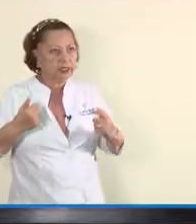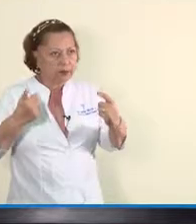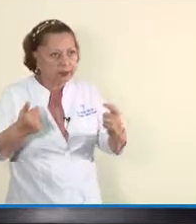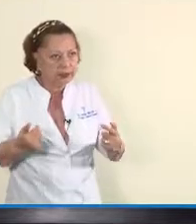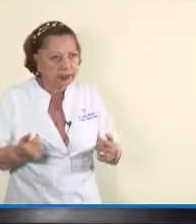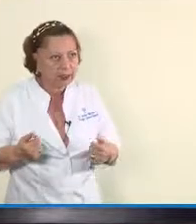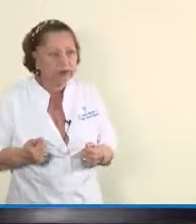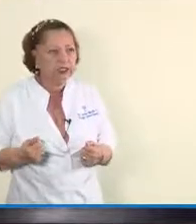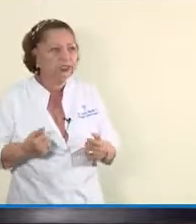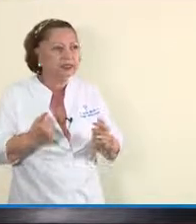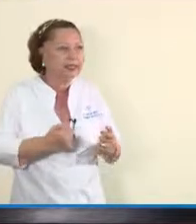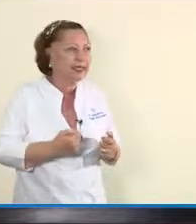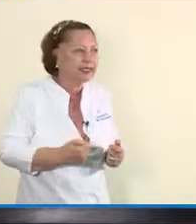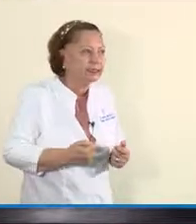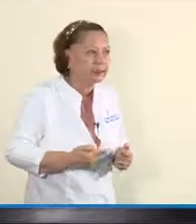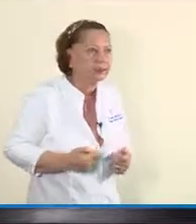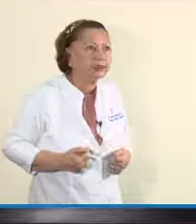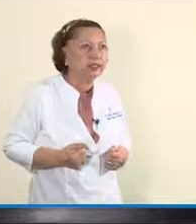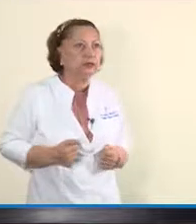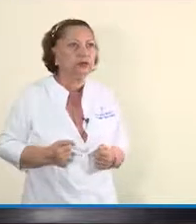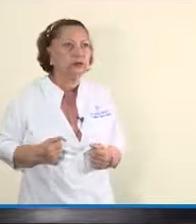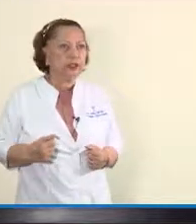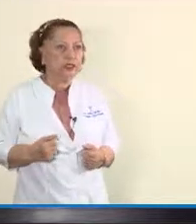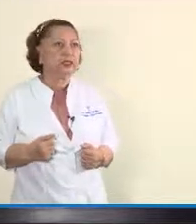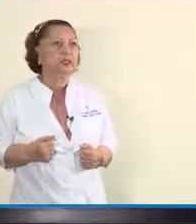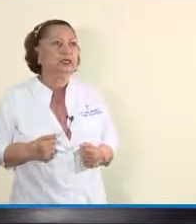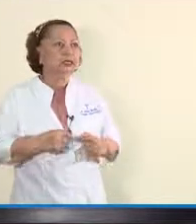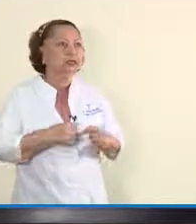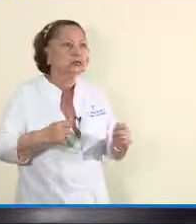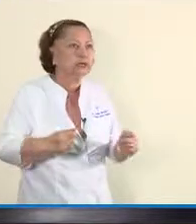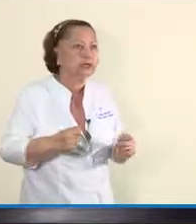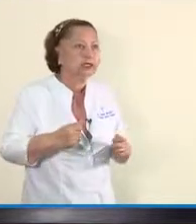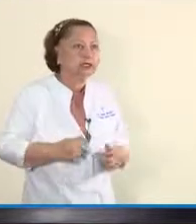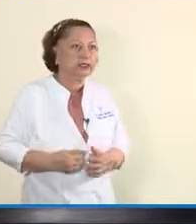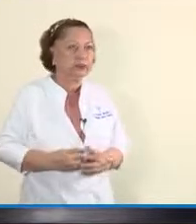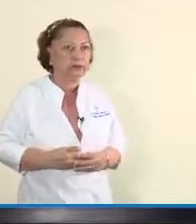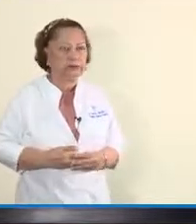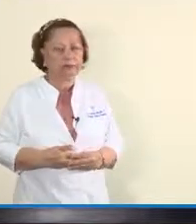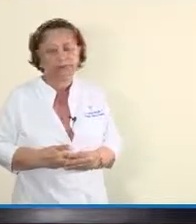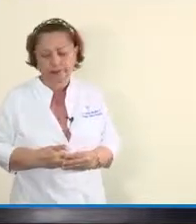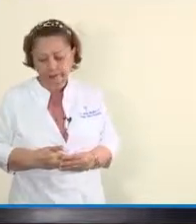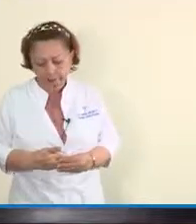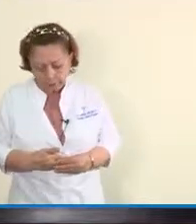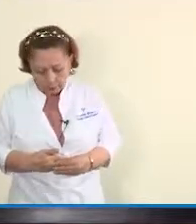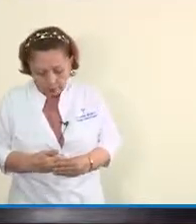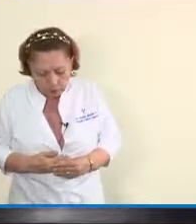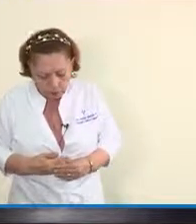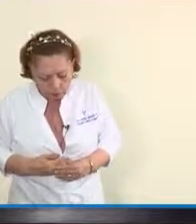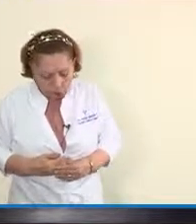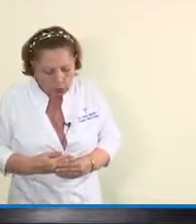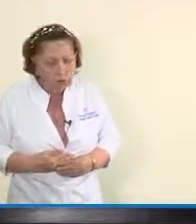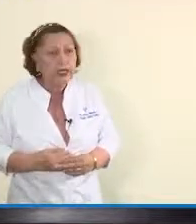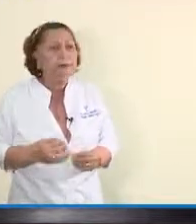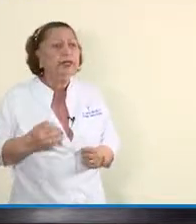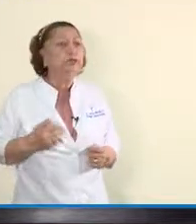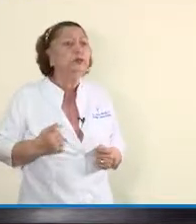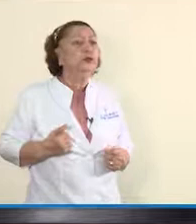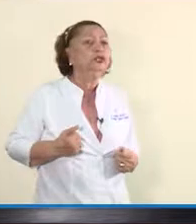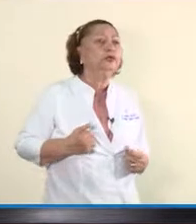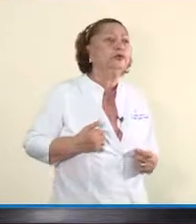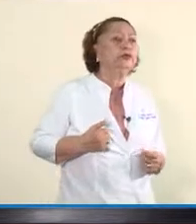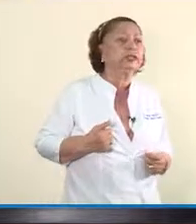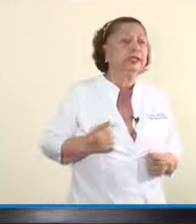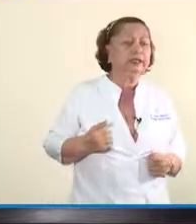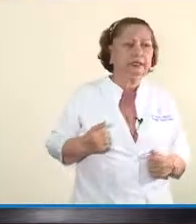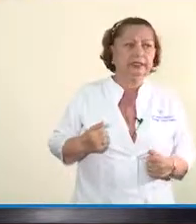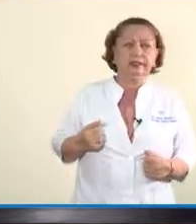Entonces, tenemos que estar conscientes de qué está pasando con ella y su alrededor. Un aspecto